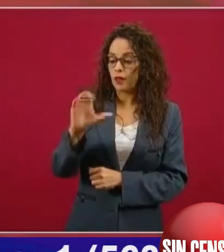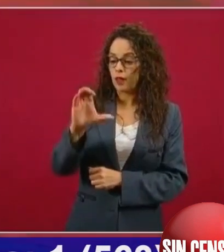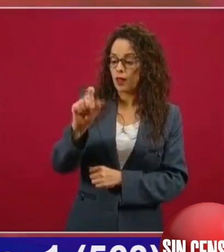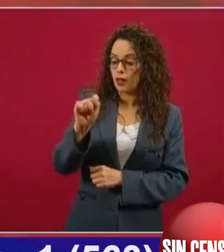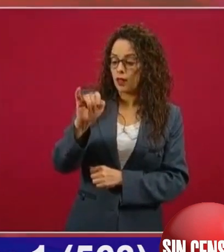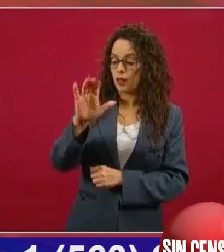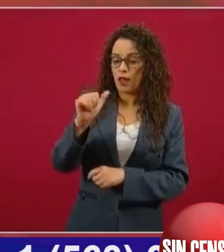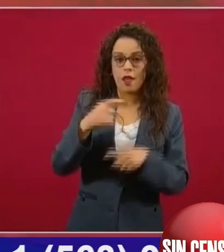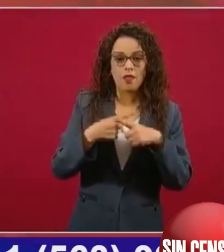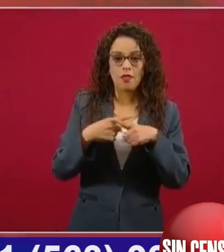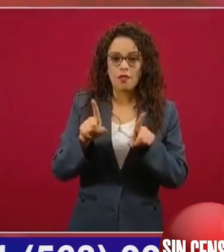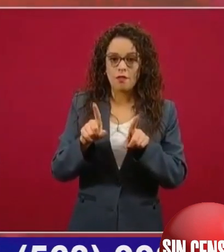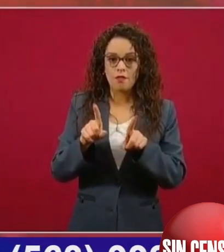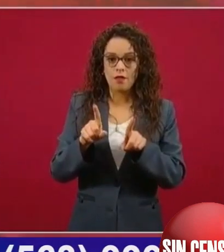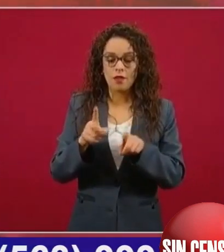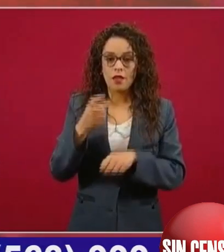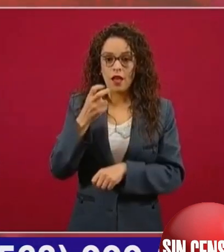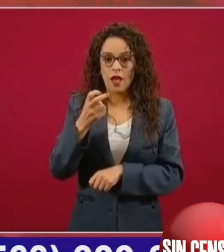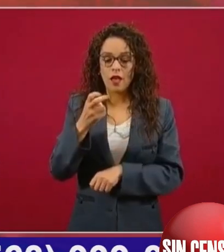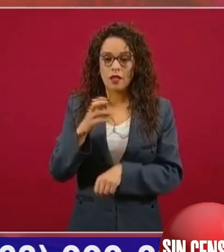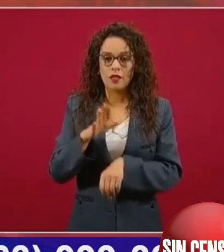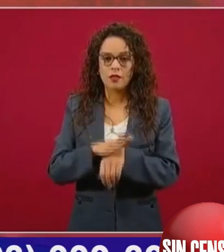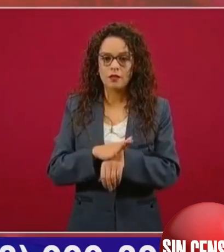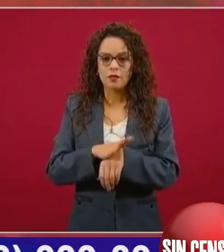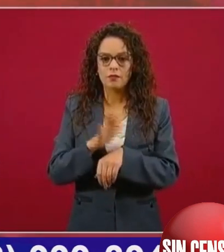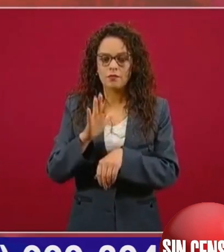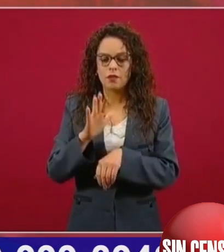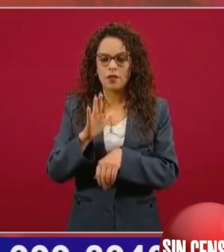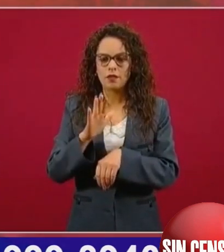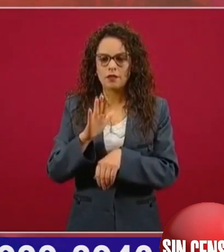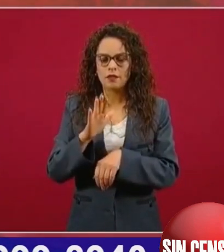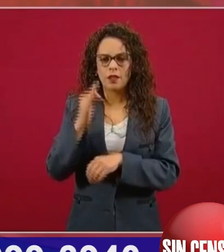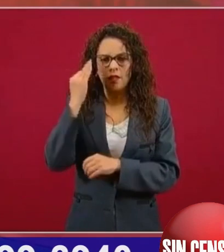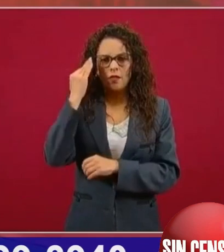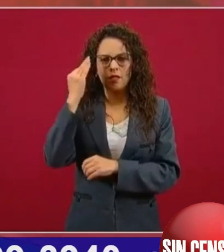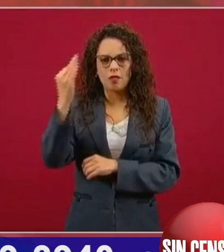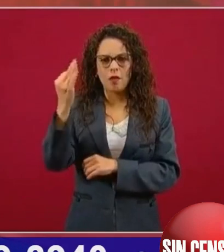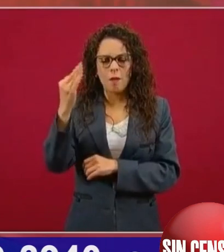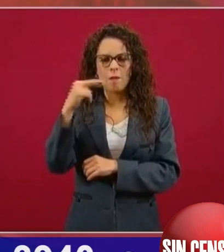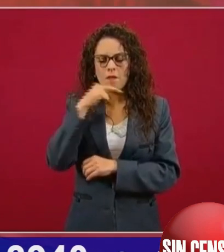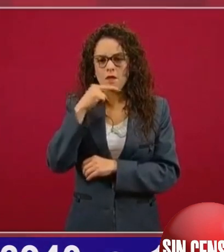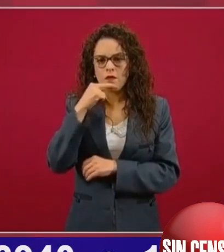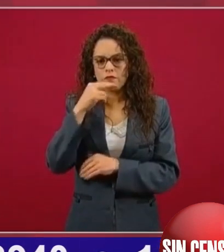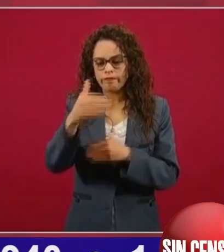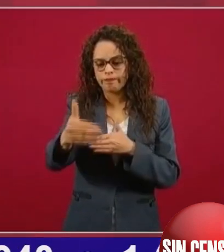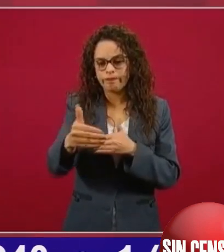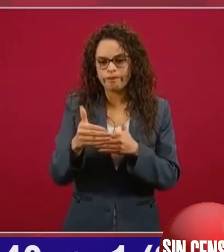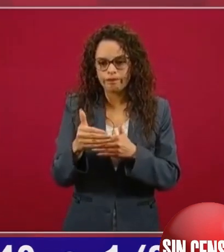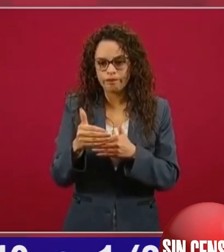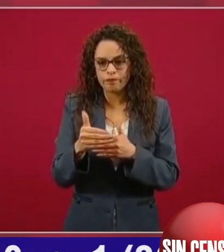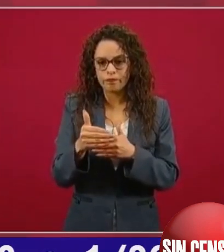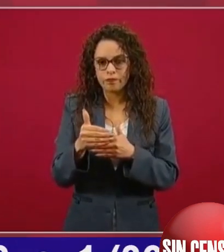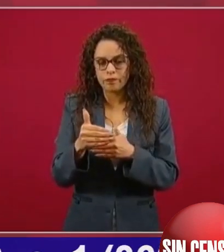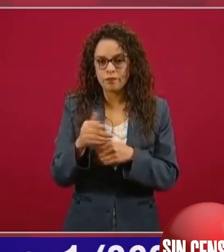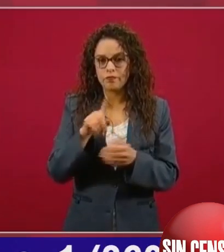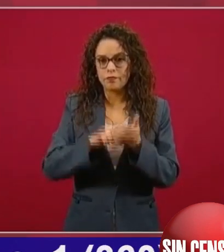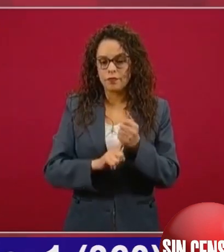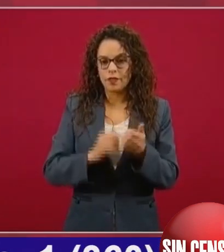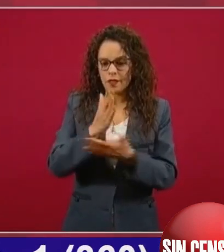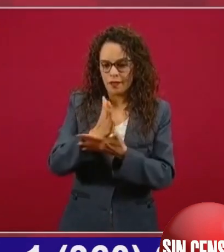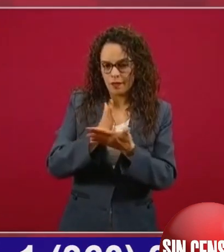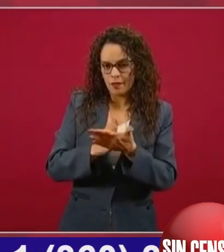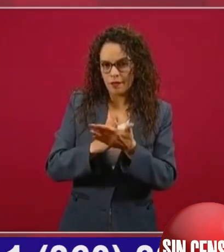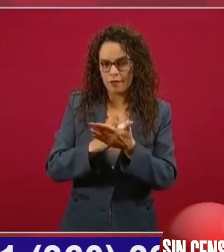es más corto, el tiempo necesario para lograr ciertos objetivos intermedios es más